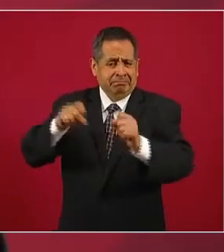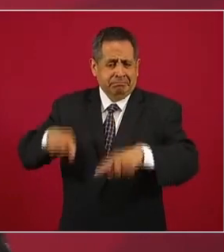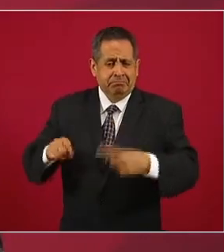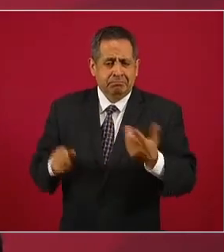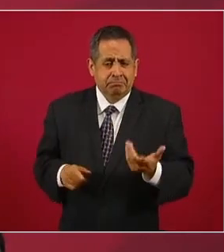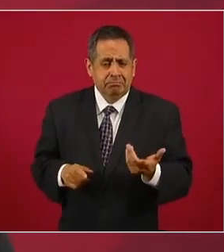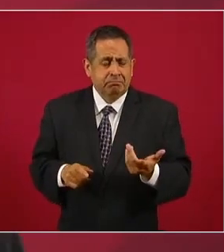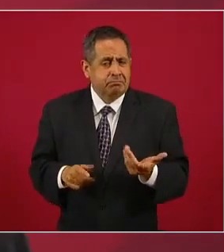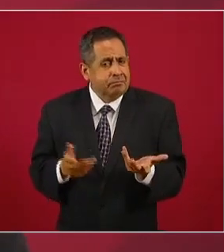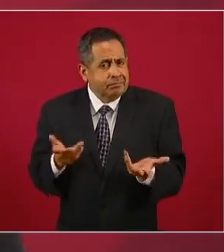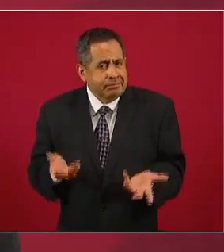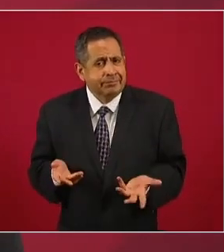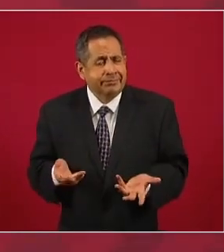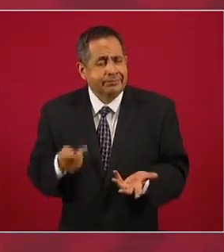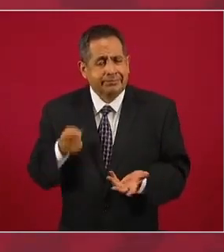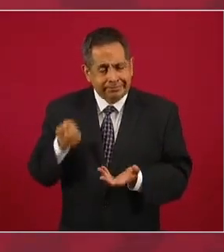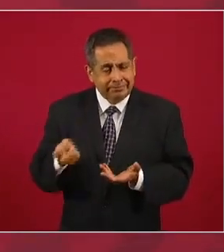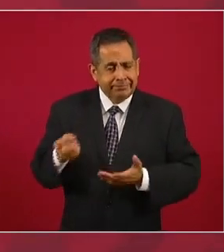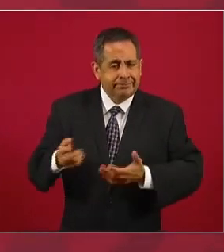Si ahí hubiesen